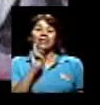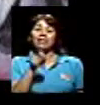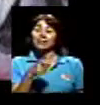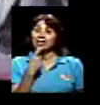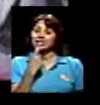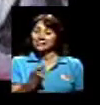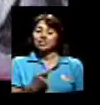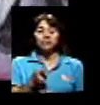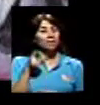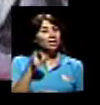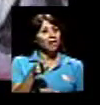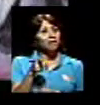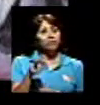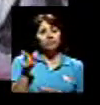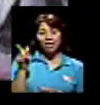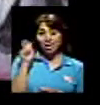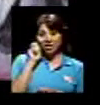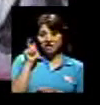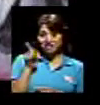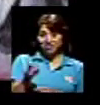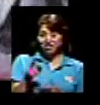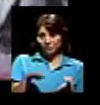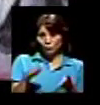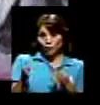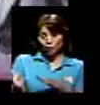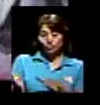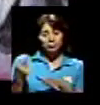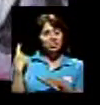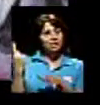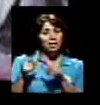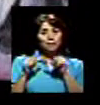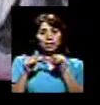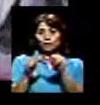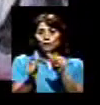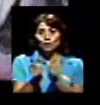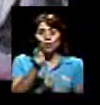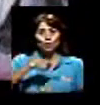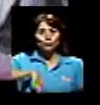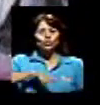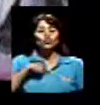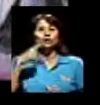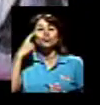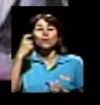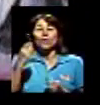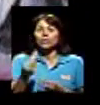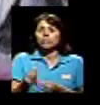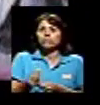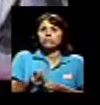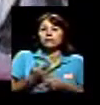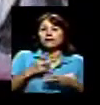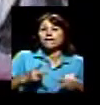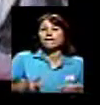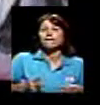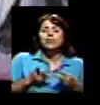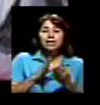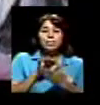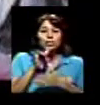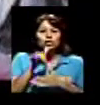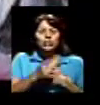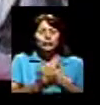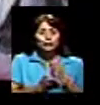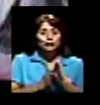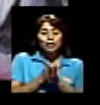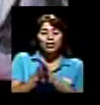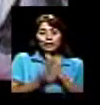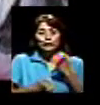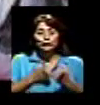cíclicamente está con nosotros, porque nos llenó de vida, nos llenó de proyectos, nos llenó de entusiasmo, nos llenó de compromisos,